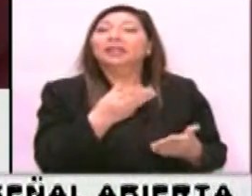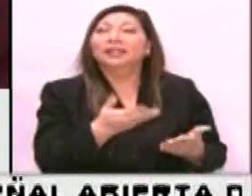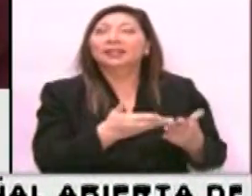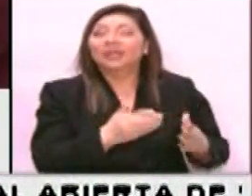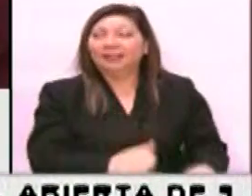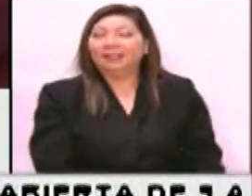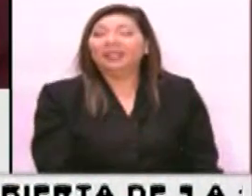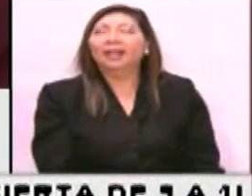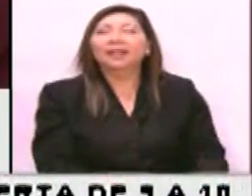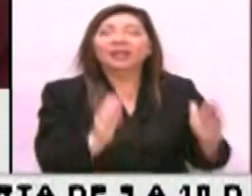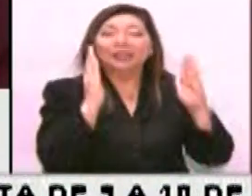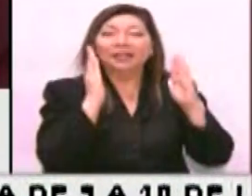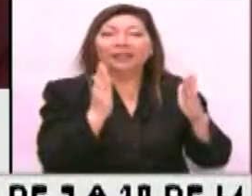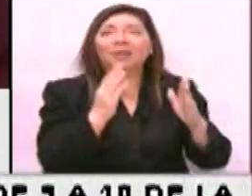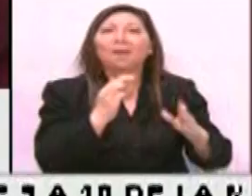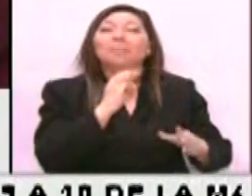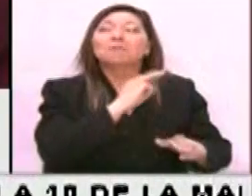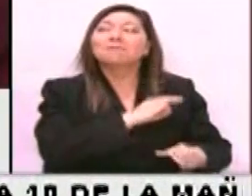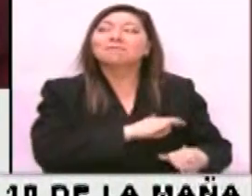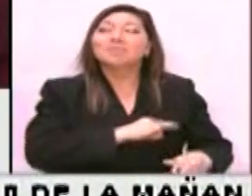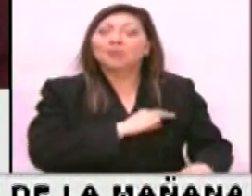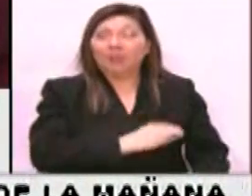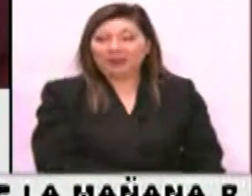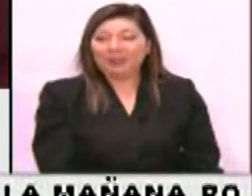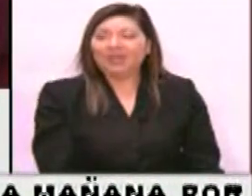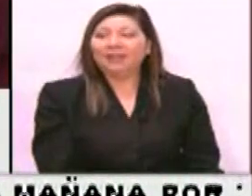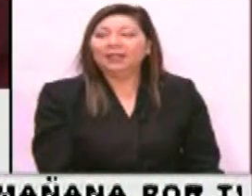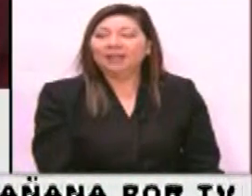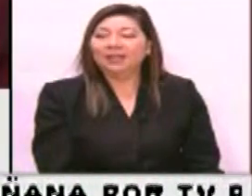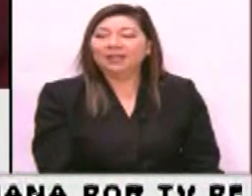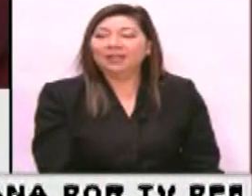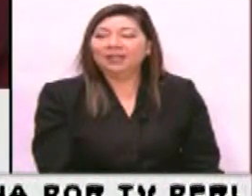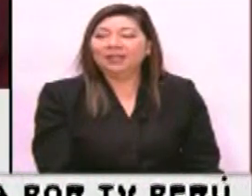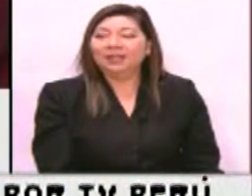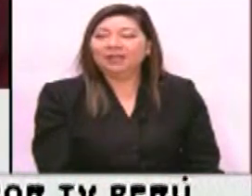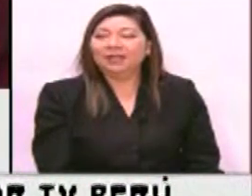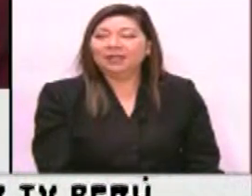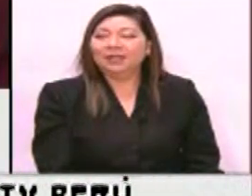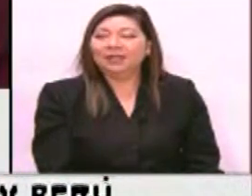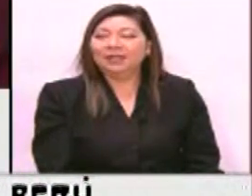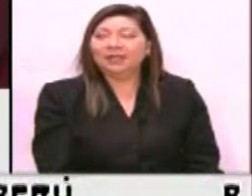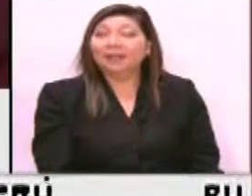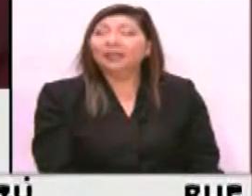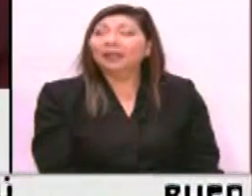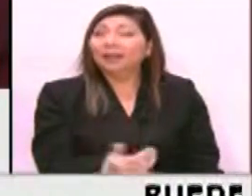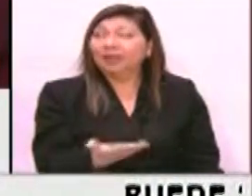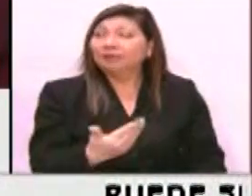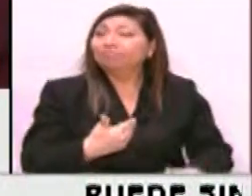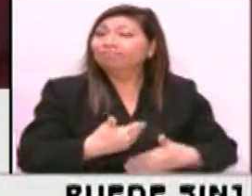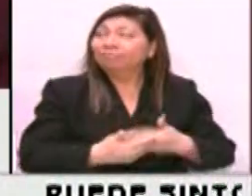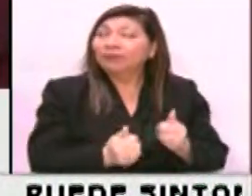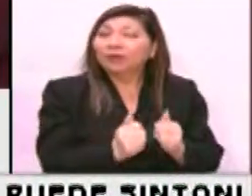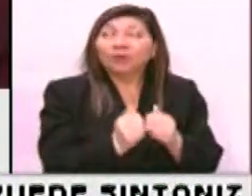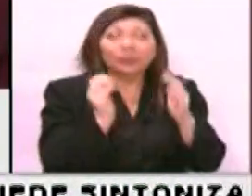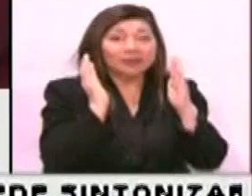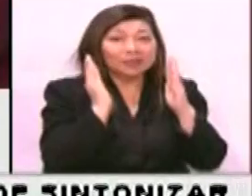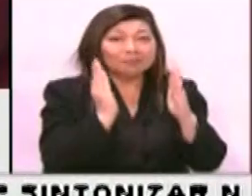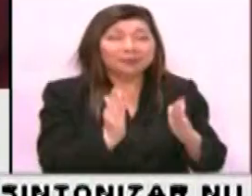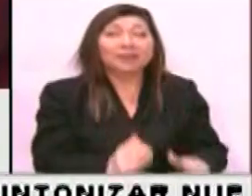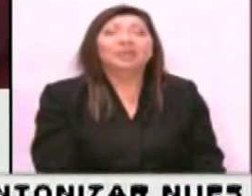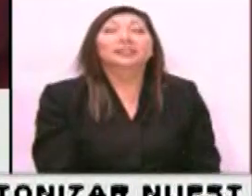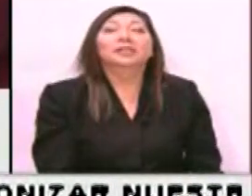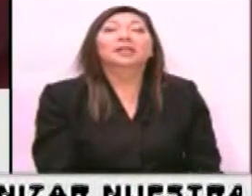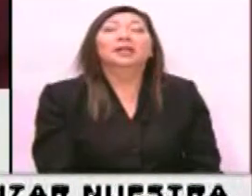prudencia, templanza y moderación. y hay que proceder con templanza